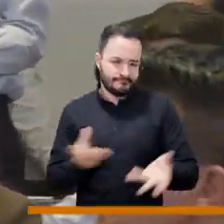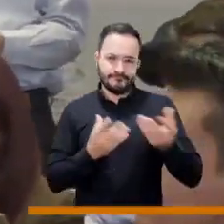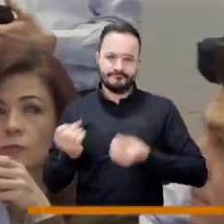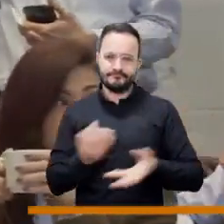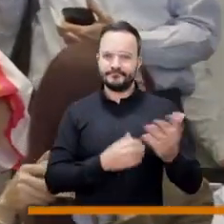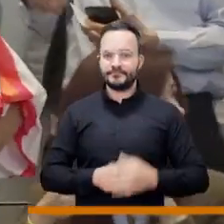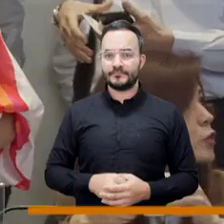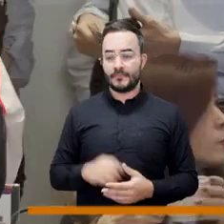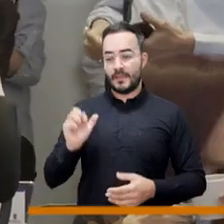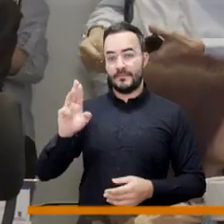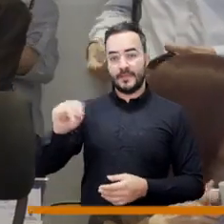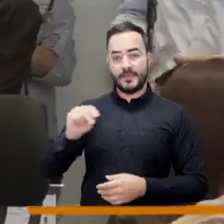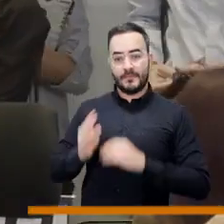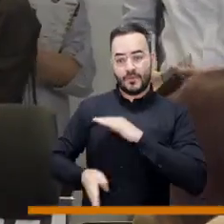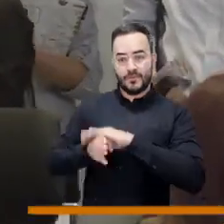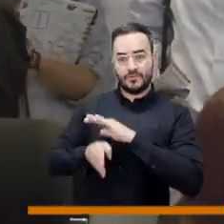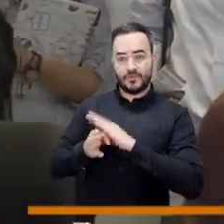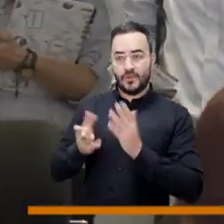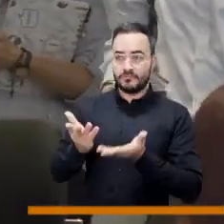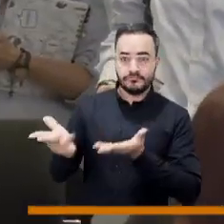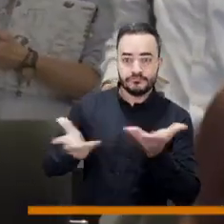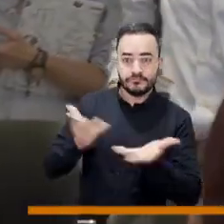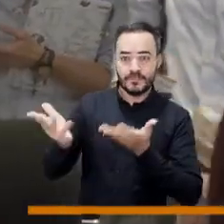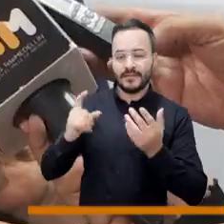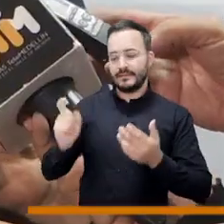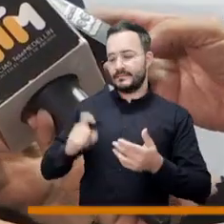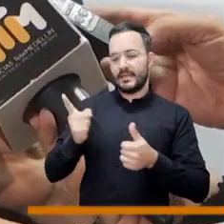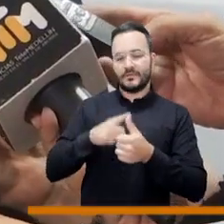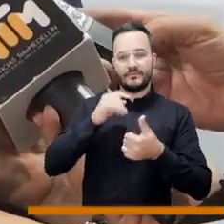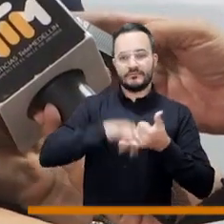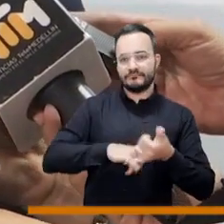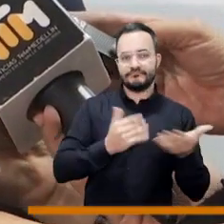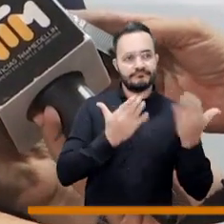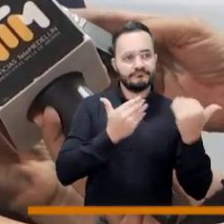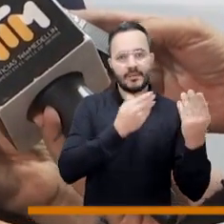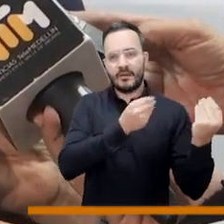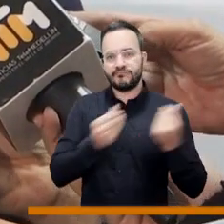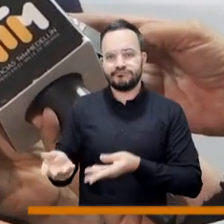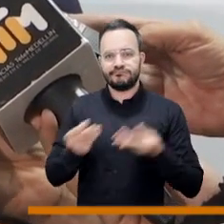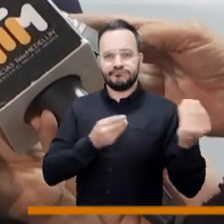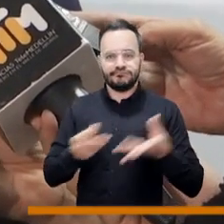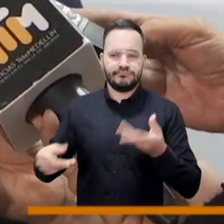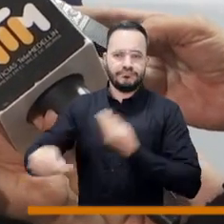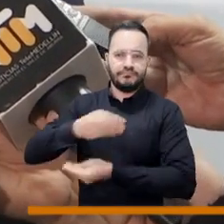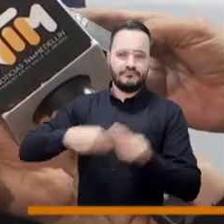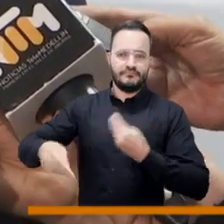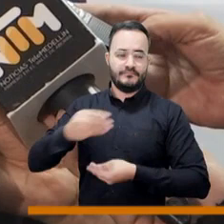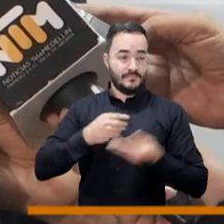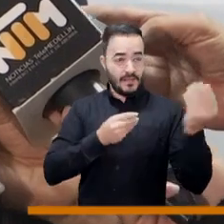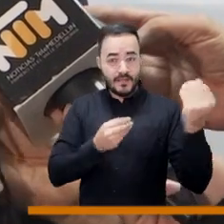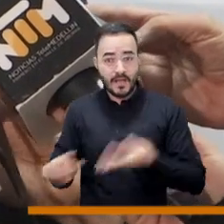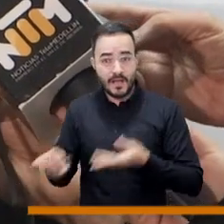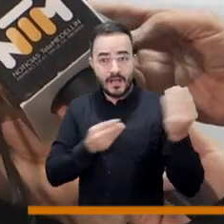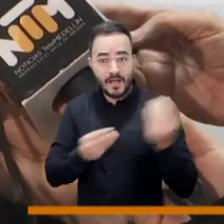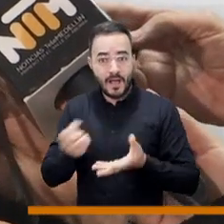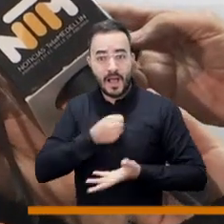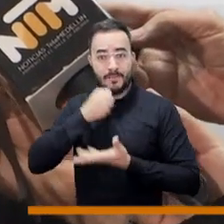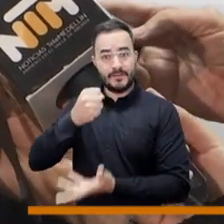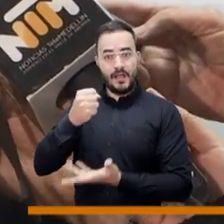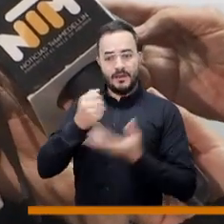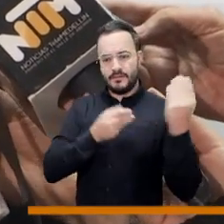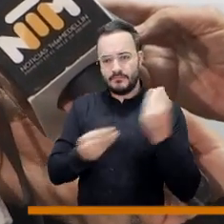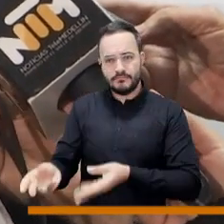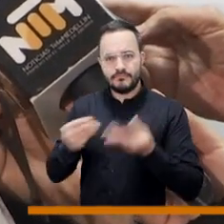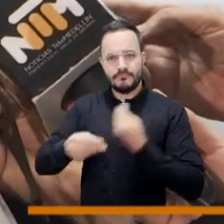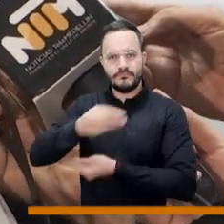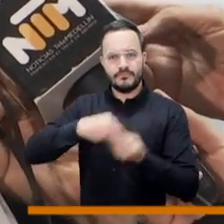información posible para la toma de decisiones. La continuidad de UNE depende de unas capitalizaciones. Esas capitalizaciones tienen que